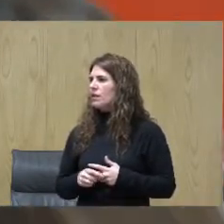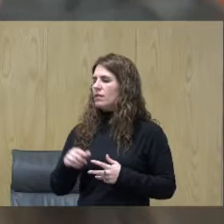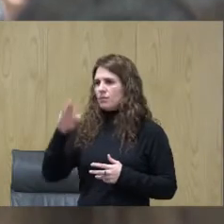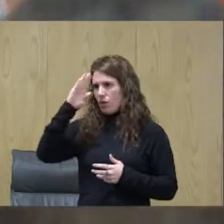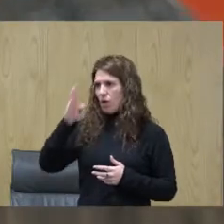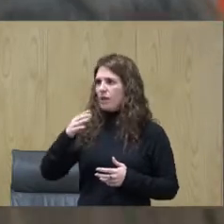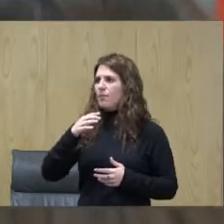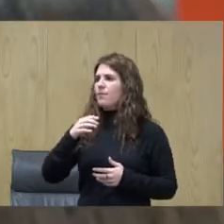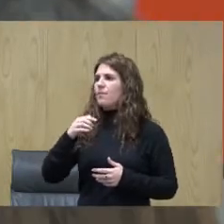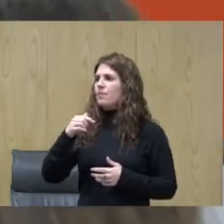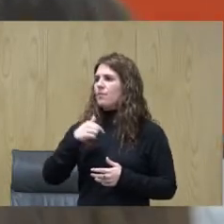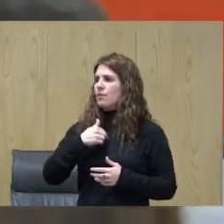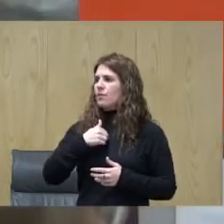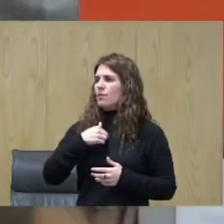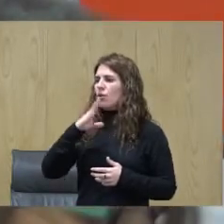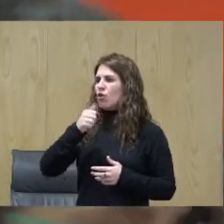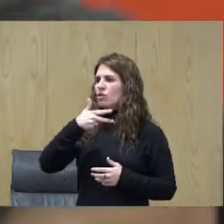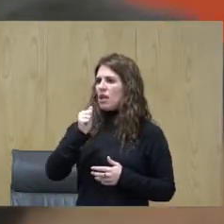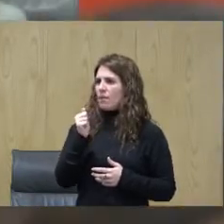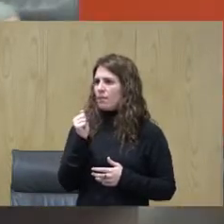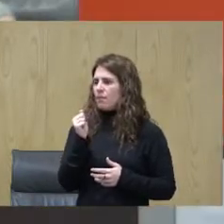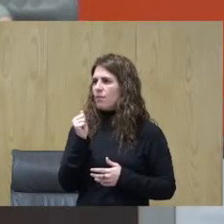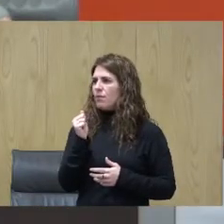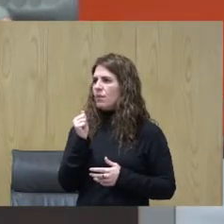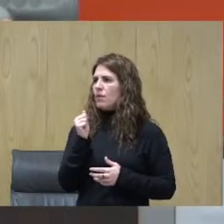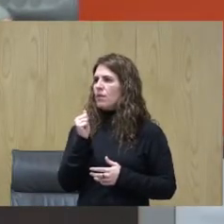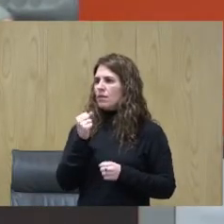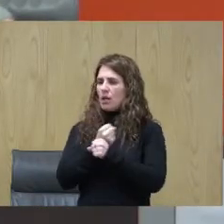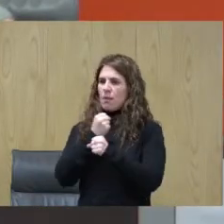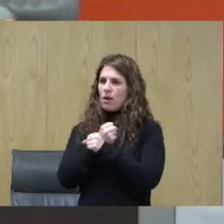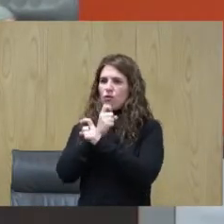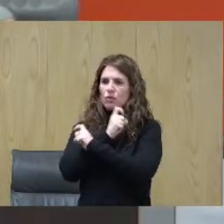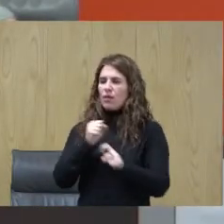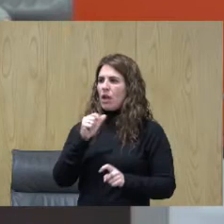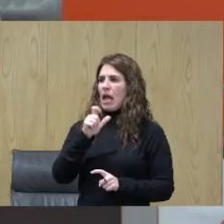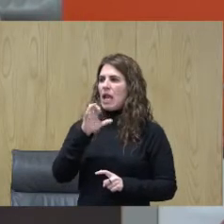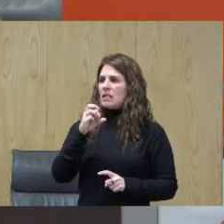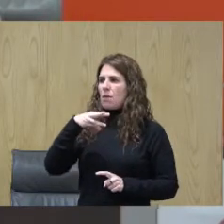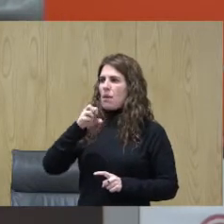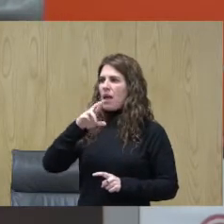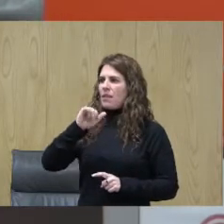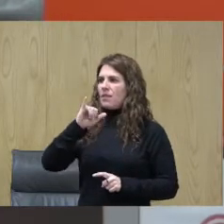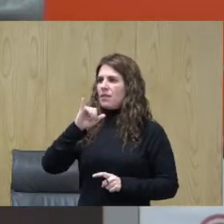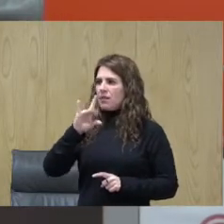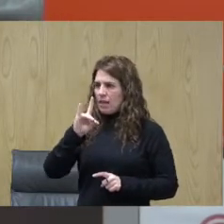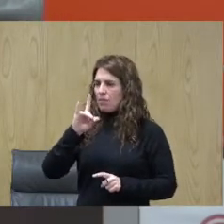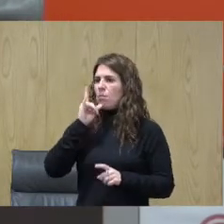Hola, buenos días. Me llamo Concha y trabajo en Fundación Alas Madrid, que hemos participado en la investigación y que